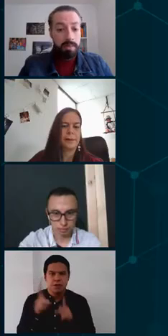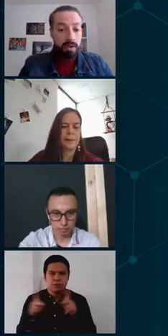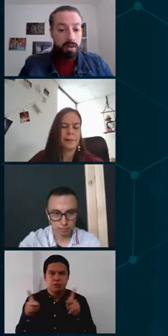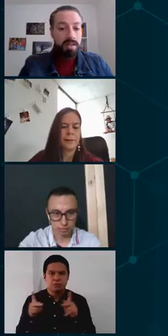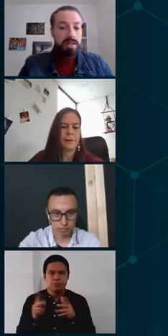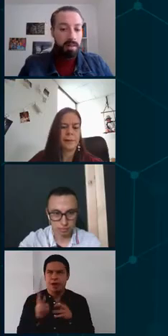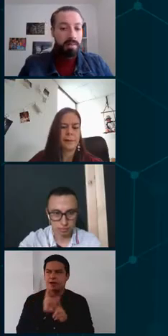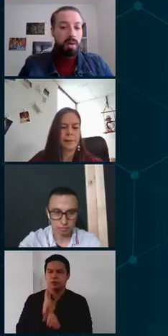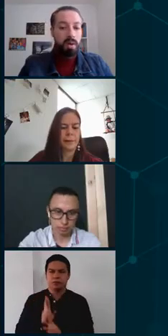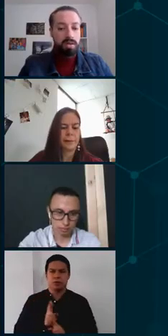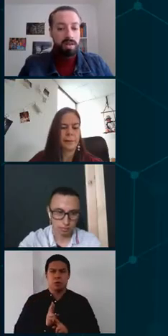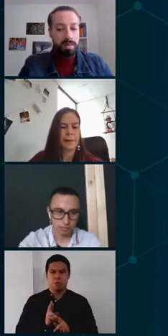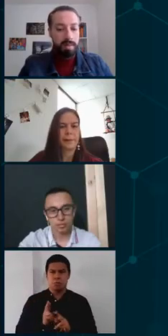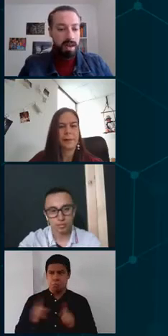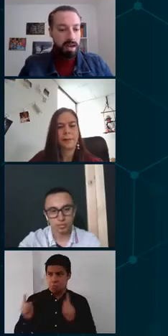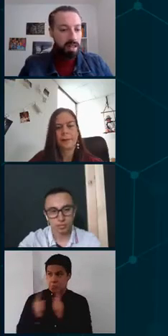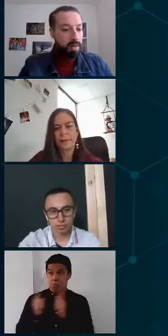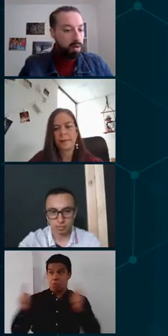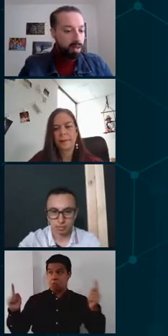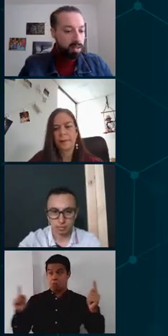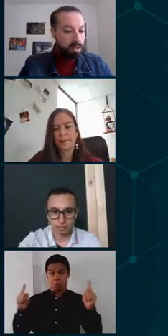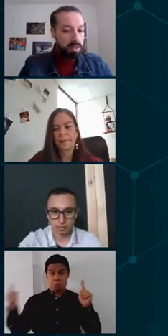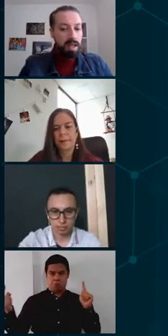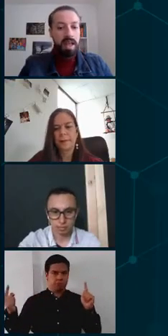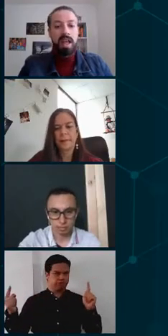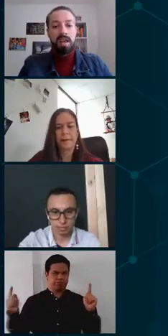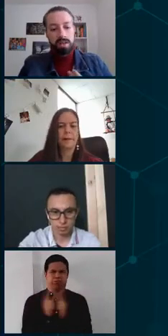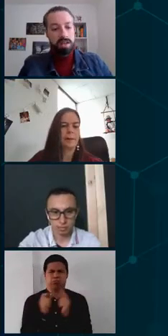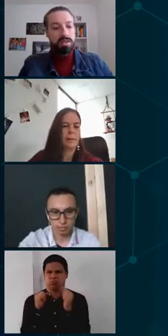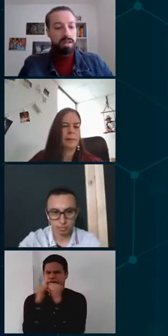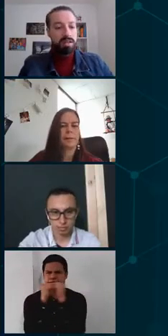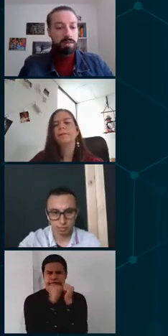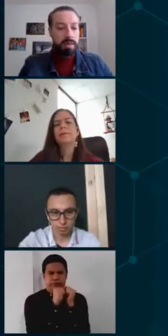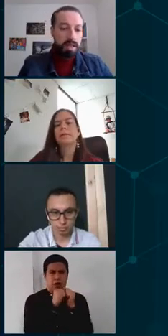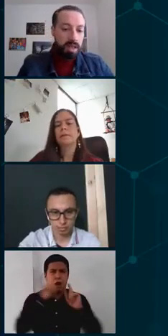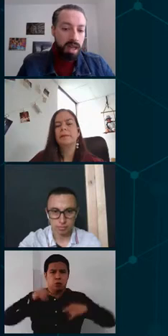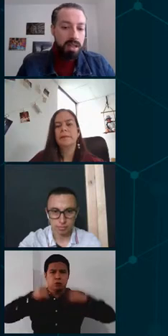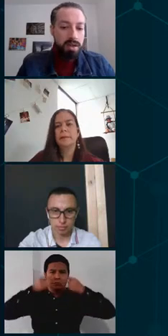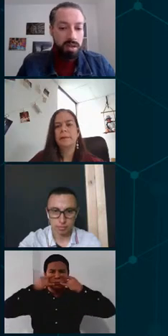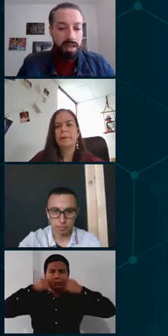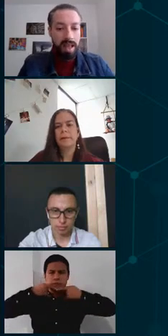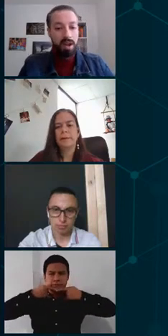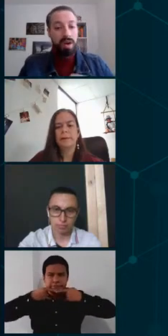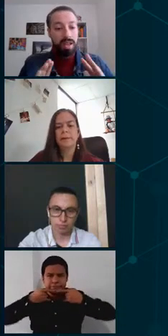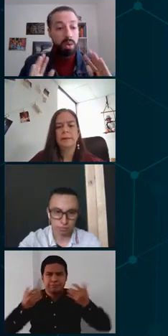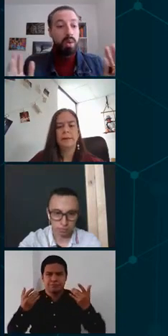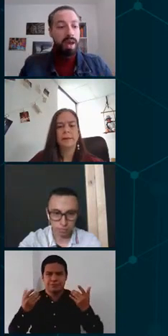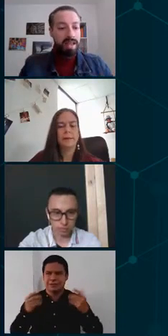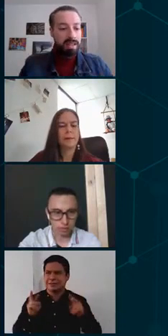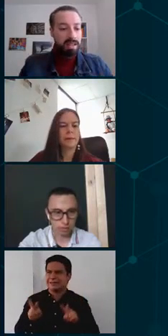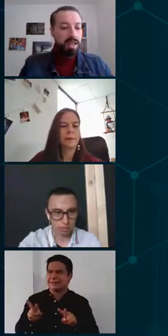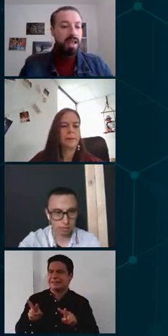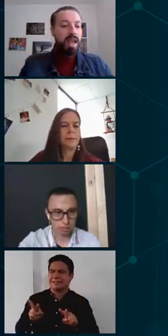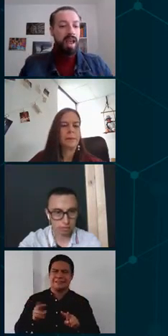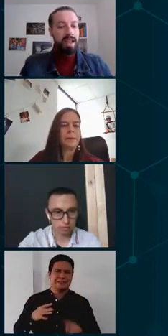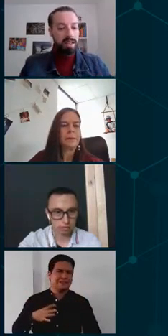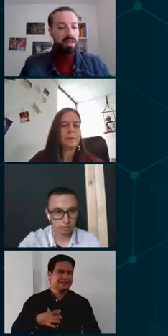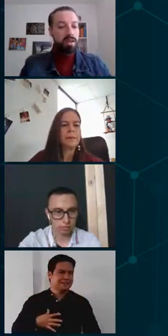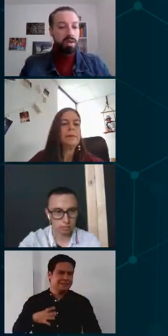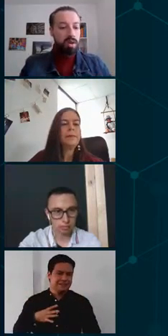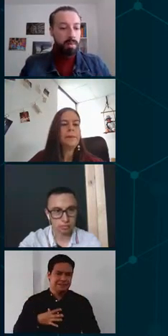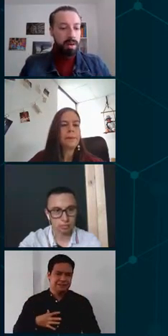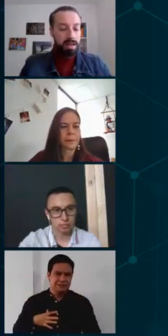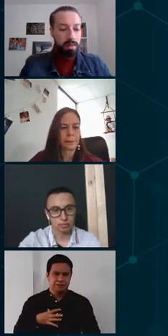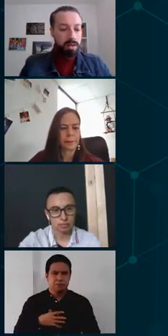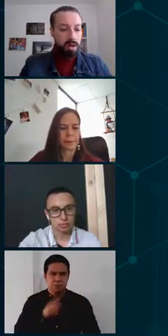que de alguna forma tampoco usan bien el tapabocas? ¿Qué otras cosas nos puedes decir, Anderson, de lo que tú ves en